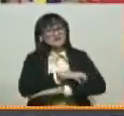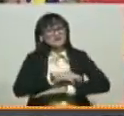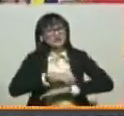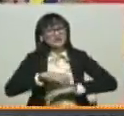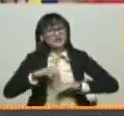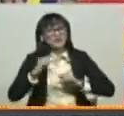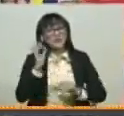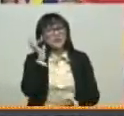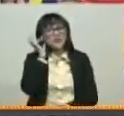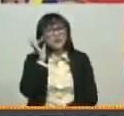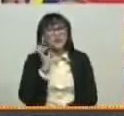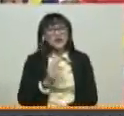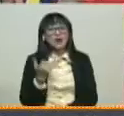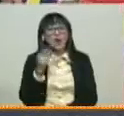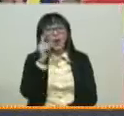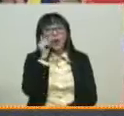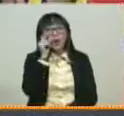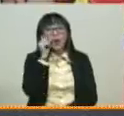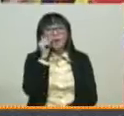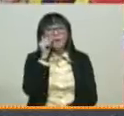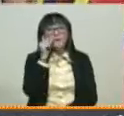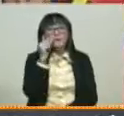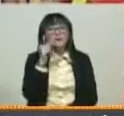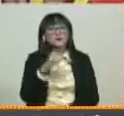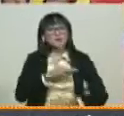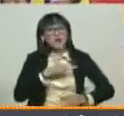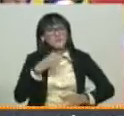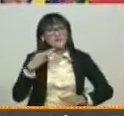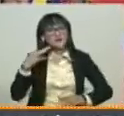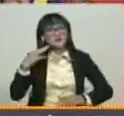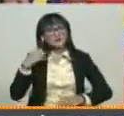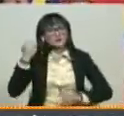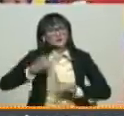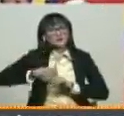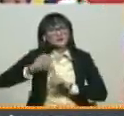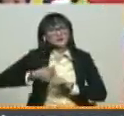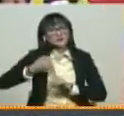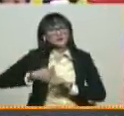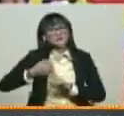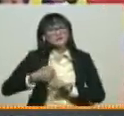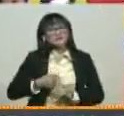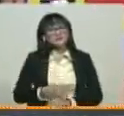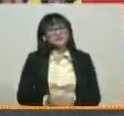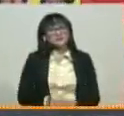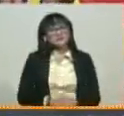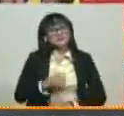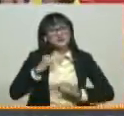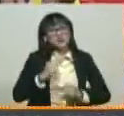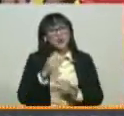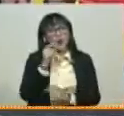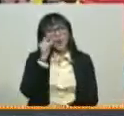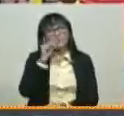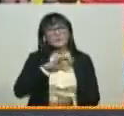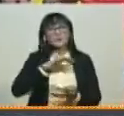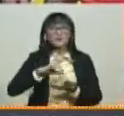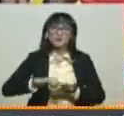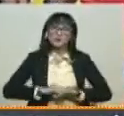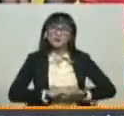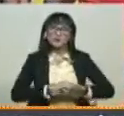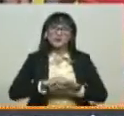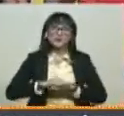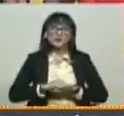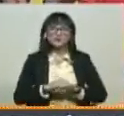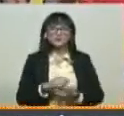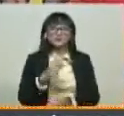Tigresa. Y vamos a ver los hombres, cómo está el espíritu guerrero. Bravío de los hombres de Trujillo. A